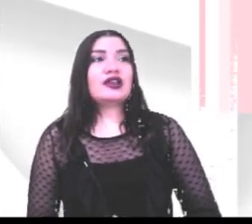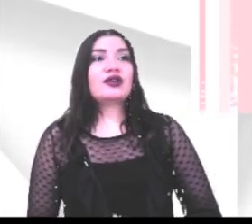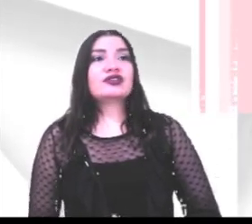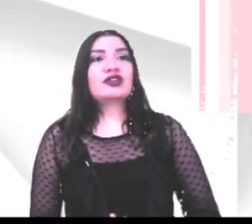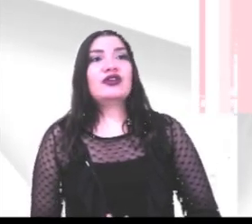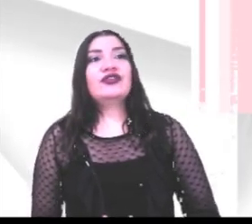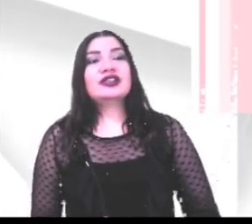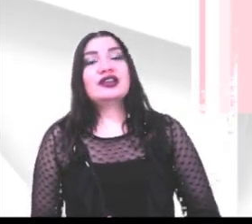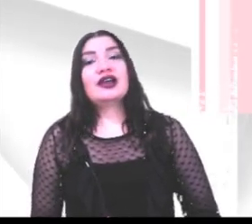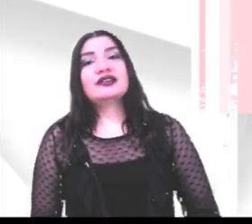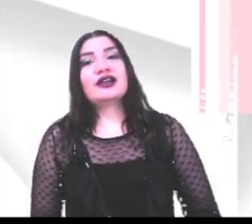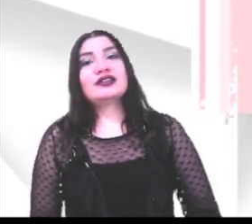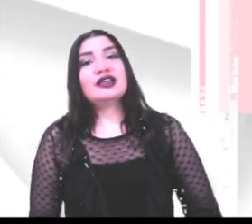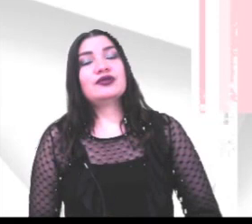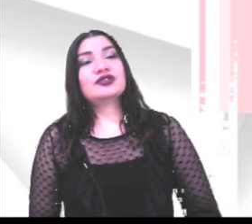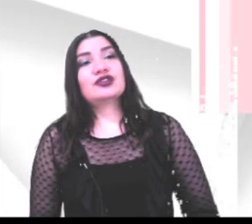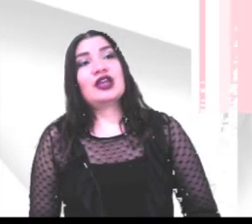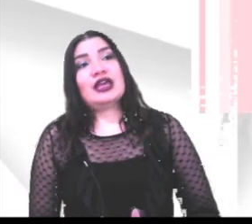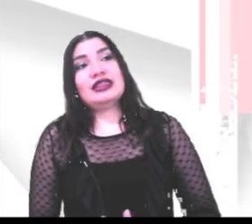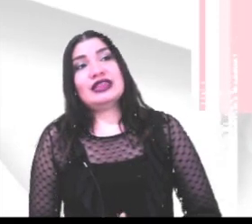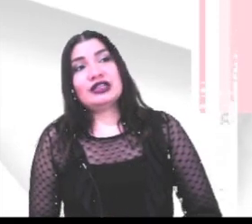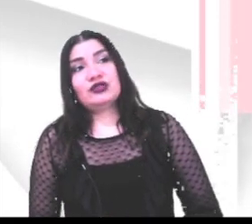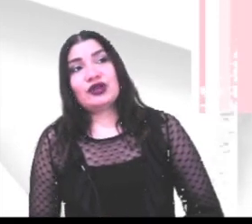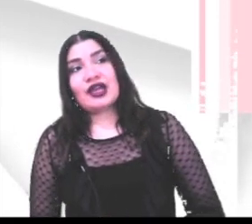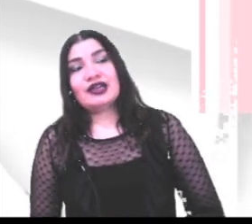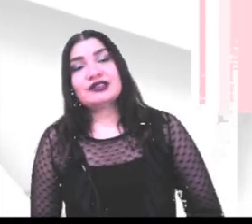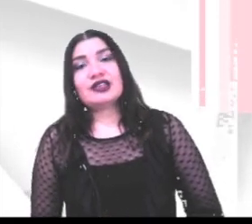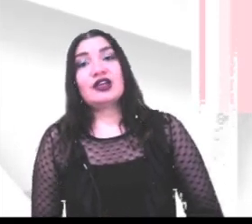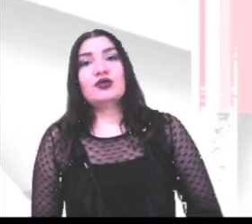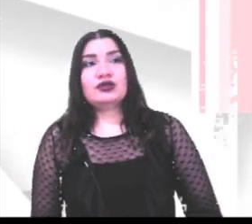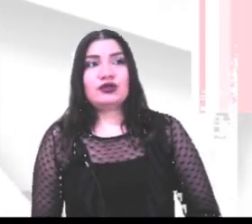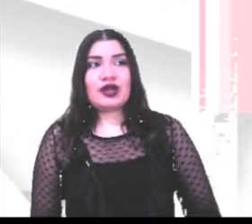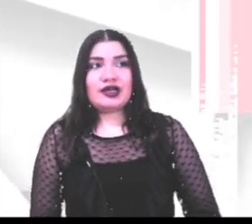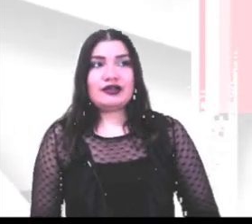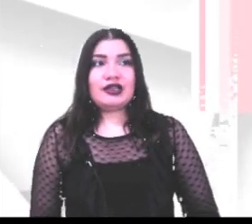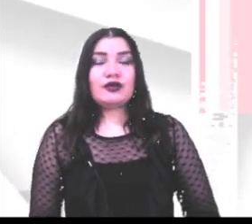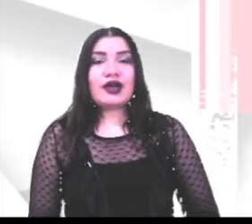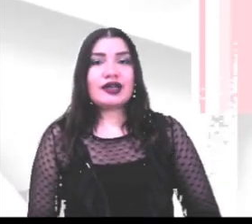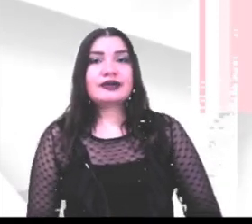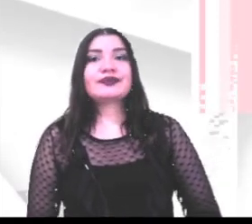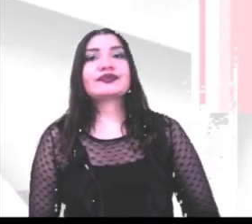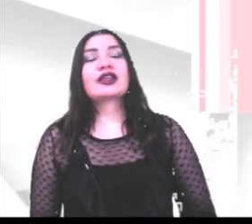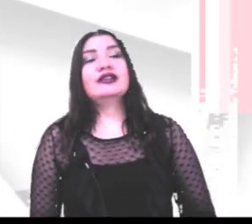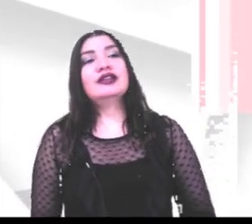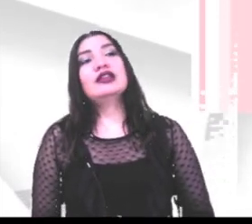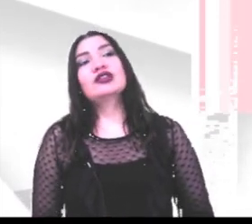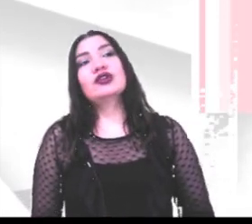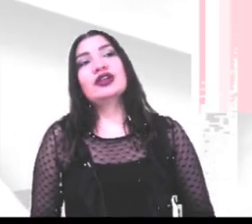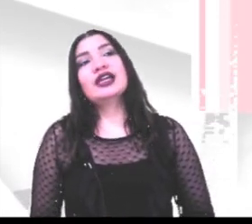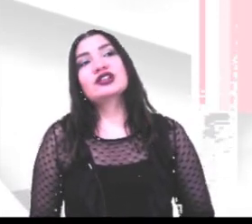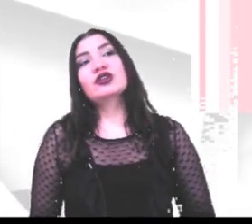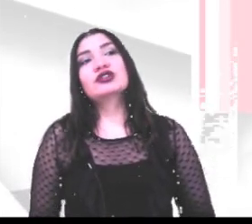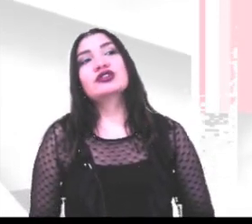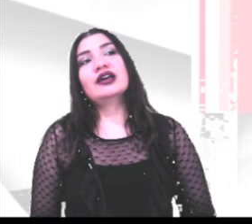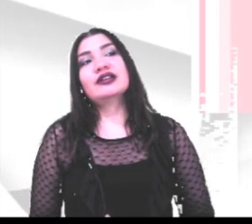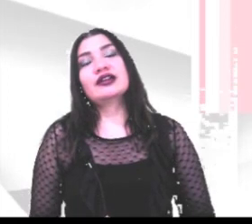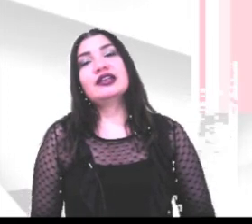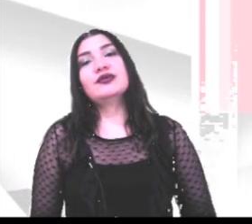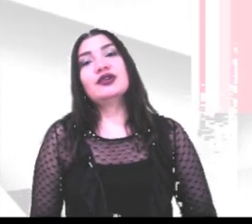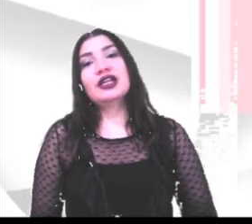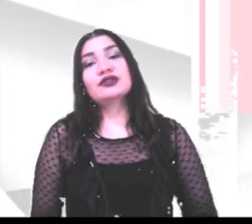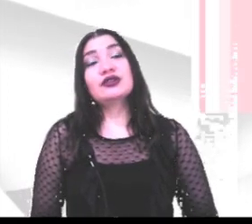turísticos que ofrecen atractivos naturales y culturales del lugar dentro de esos